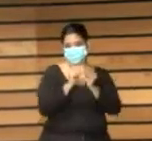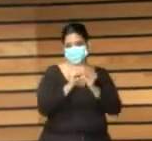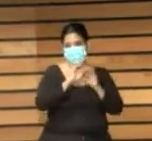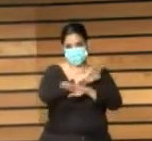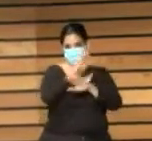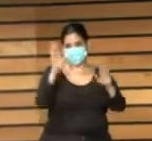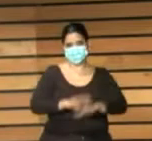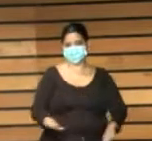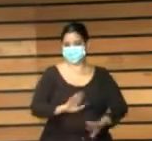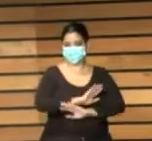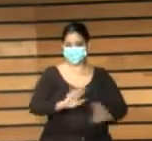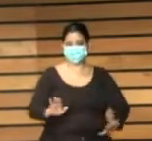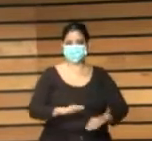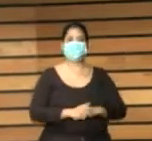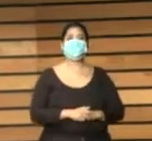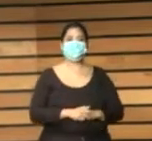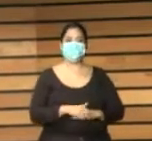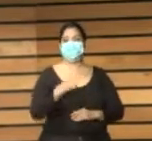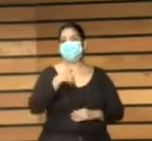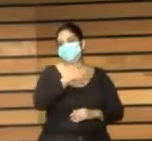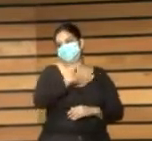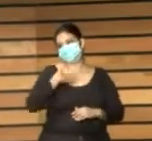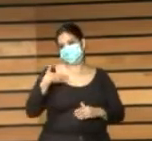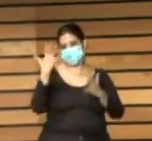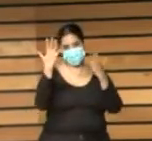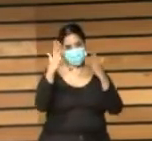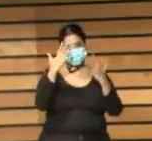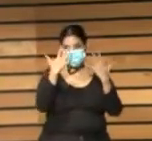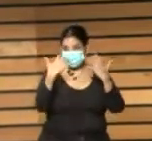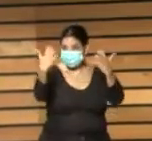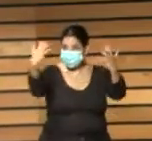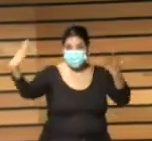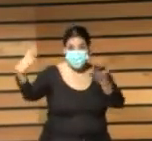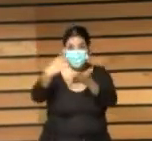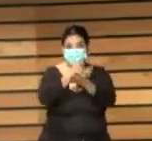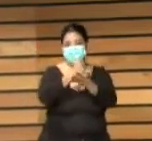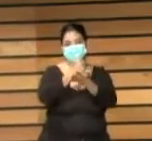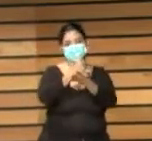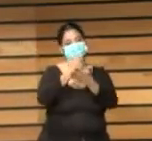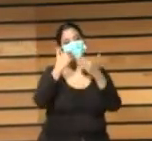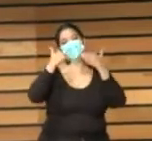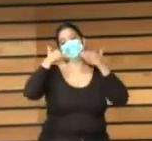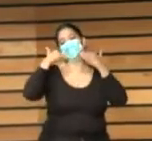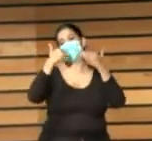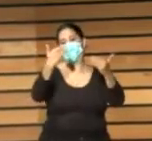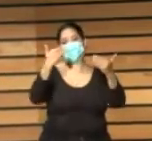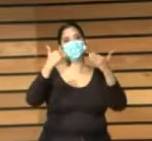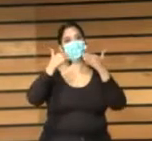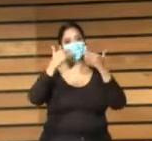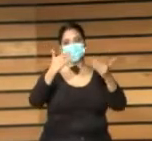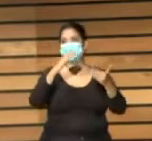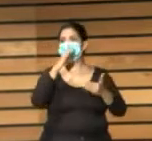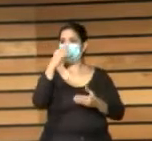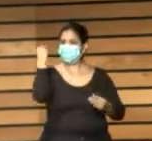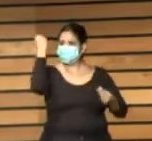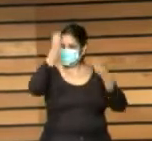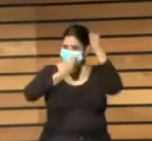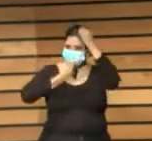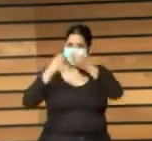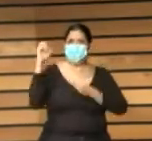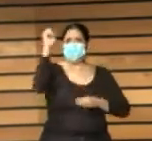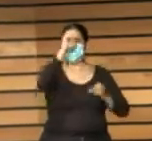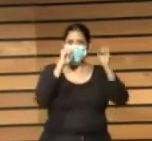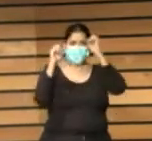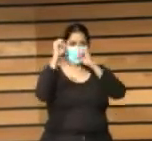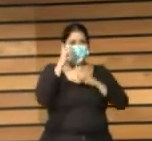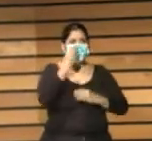era agradeceros a todas y a todos la implicación, las propuestas, la reflexión y, bueno,